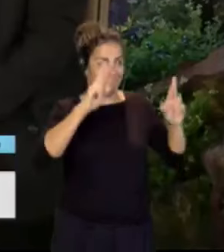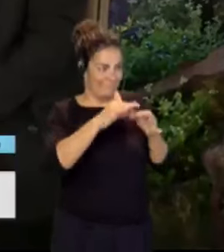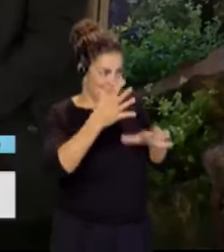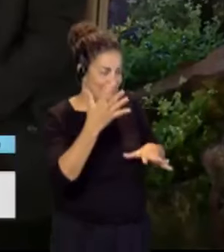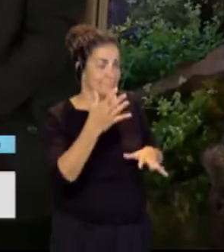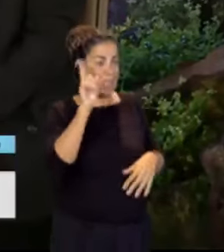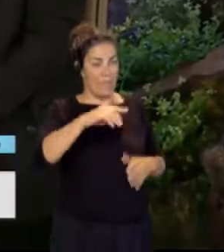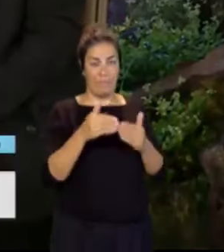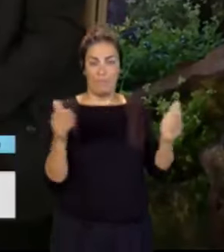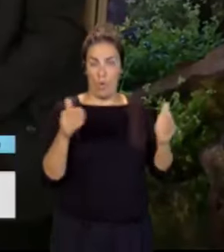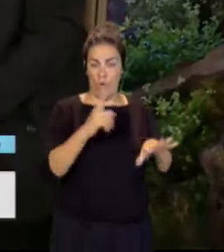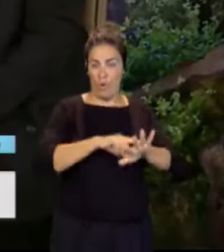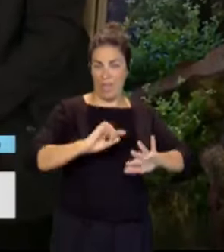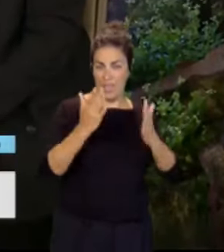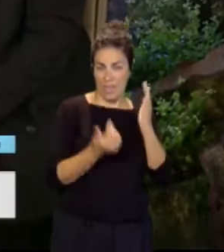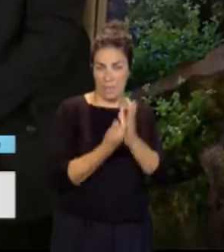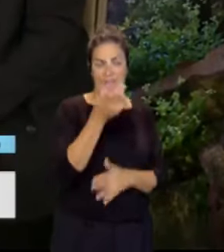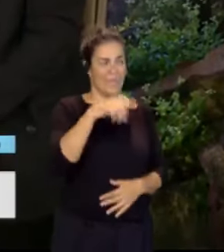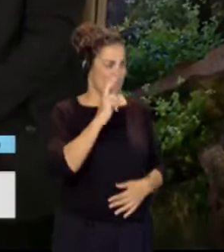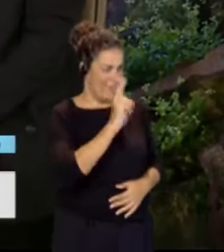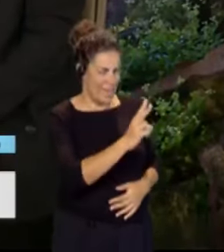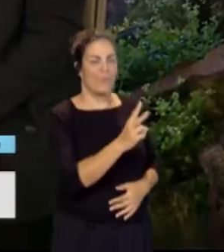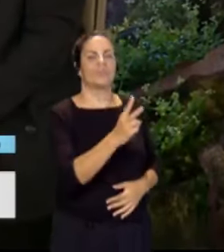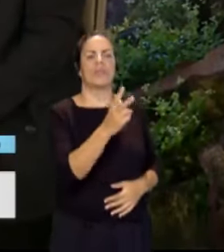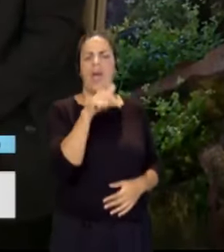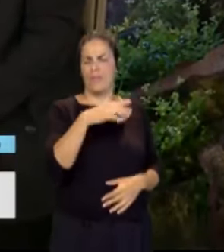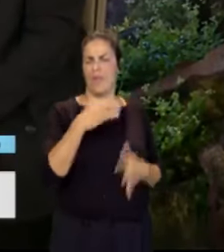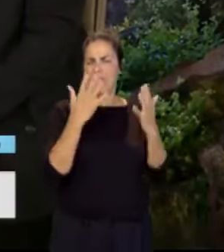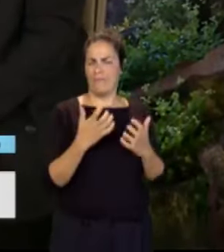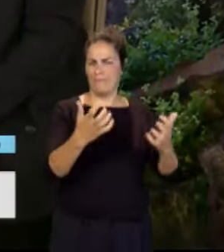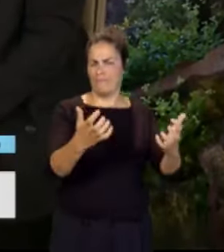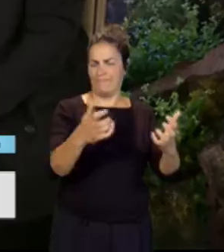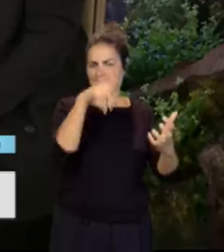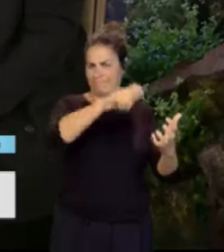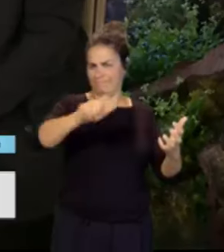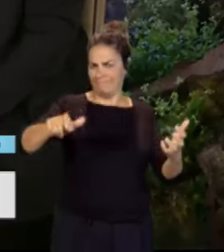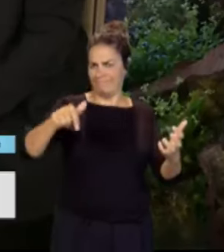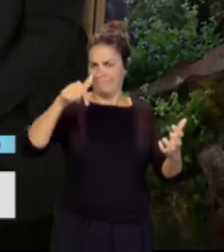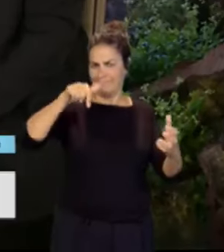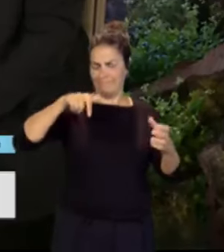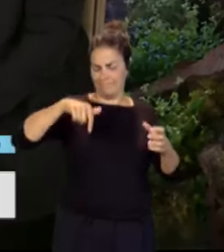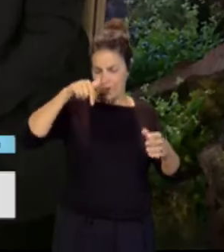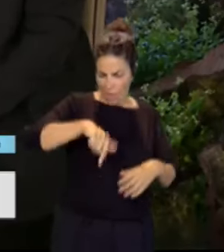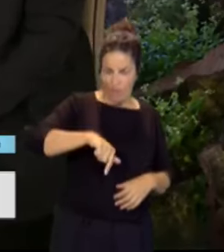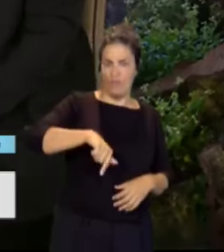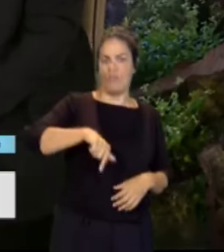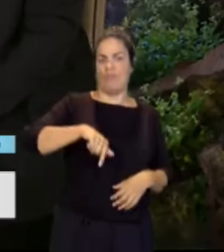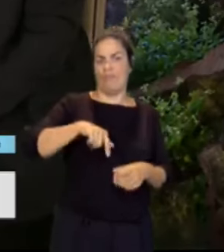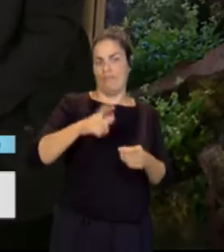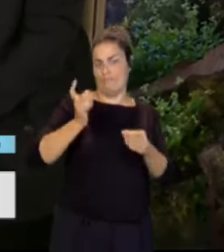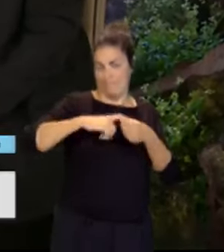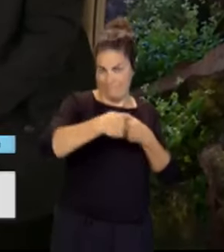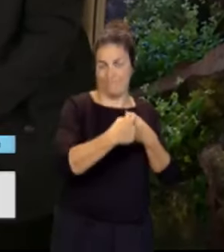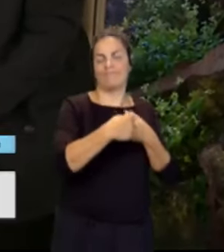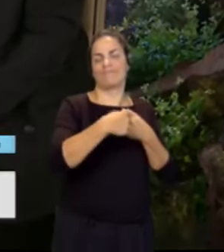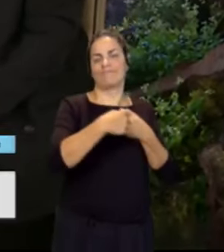inauguración a partir de las 10 de la mañana donde se concentrarán quizás todos la todas las personas que van a participar durante esta parte de la mañana